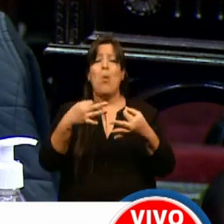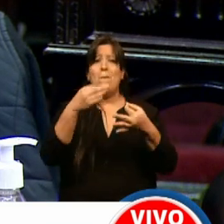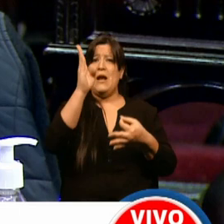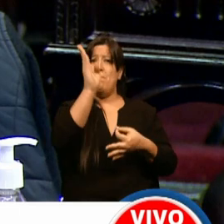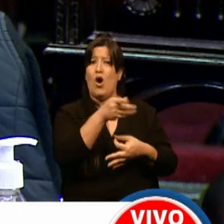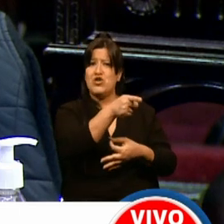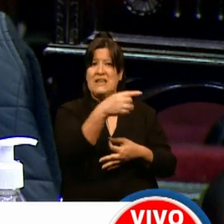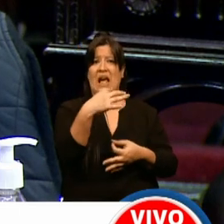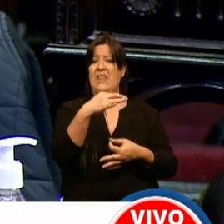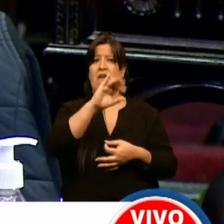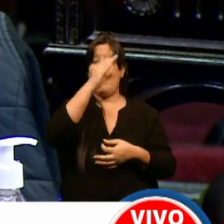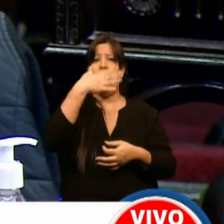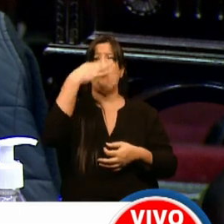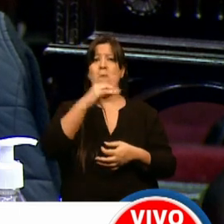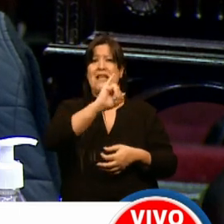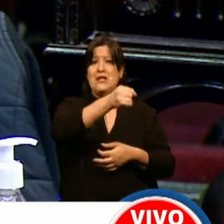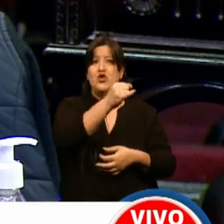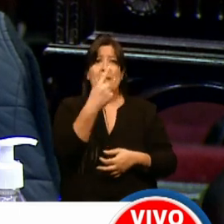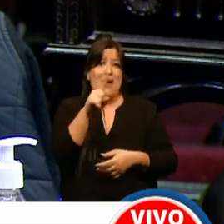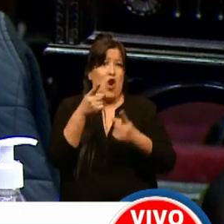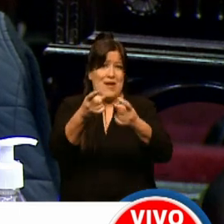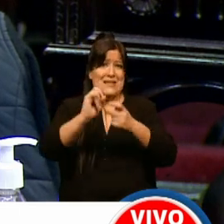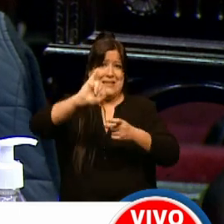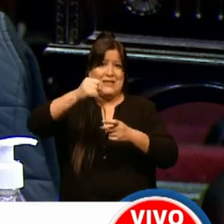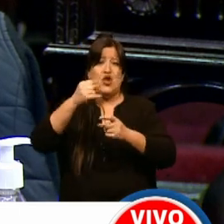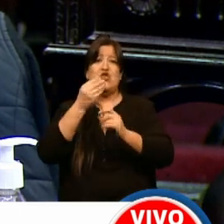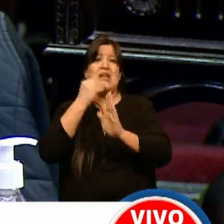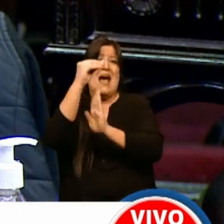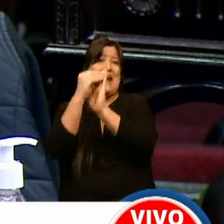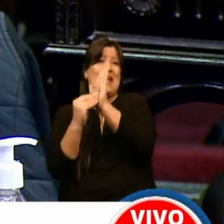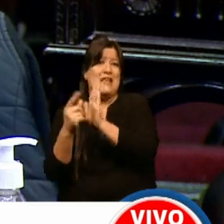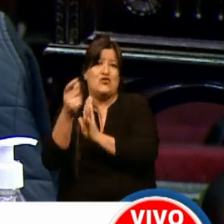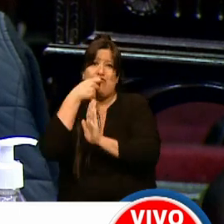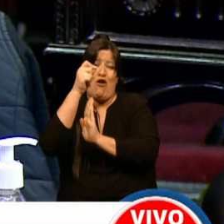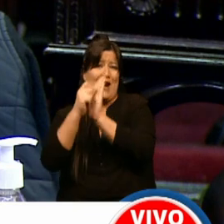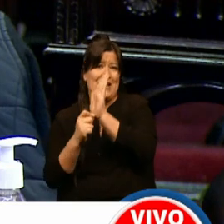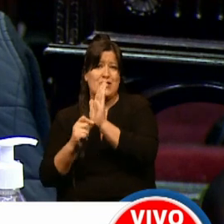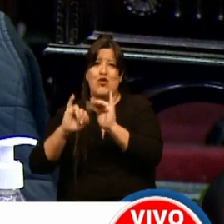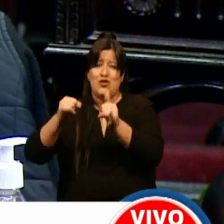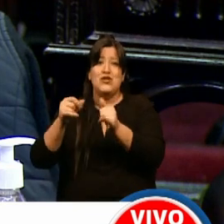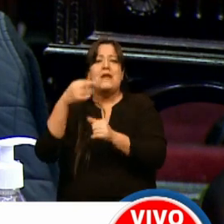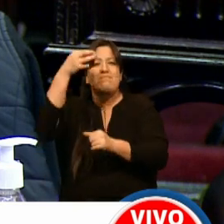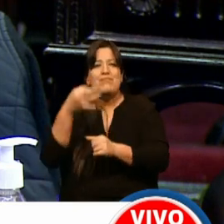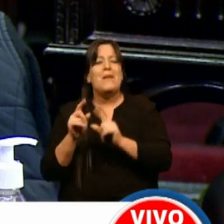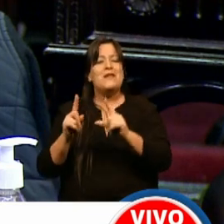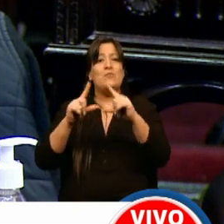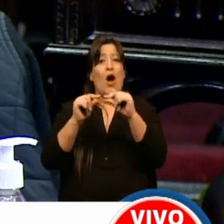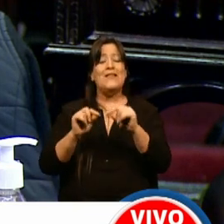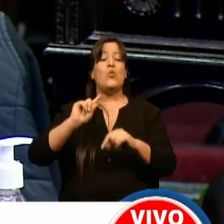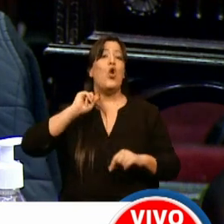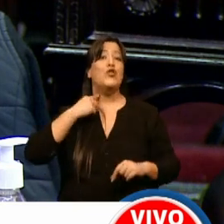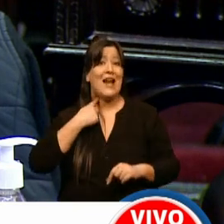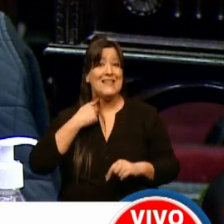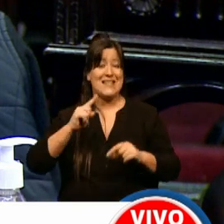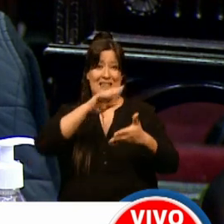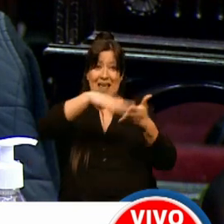deviene imprescindible la creación de un registro como el que efectivamente se propone en el artículo 13